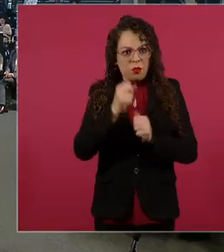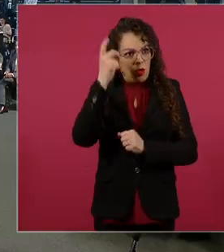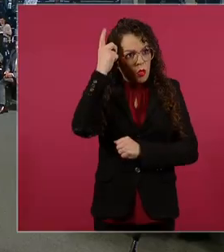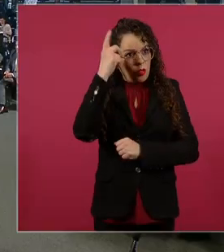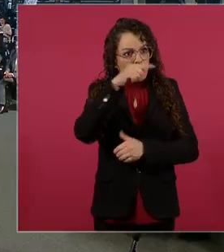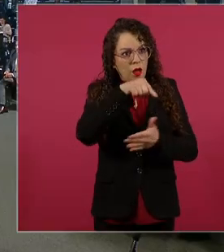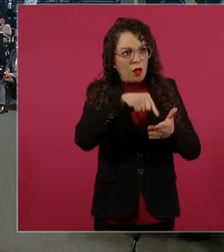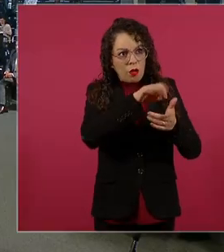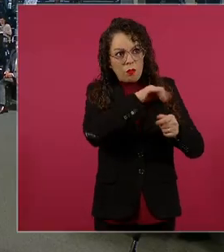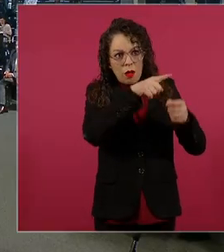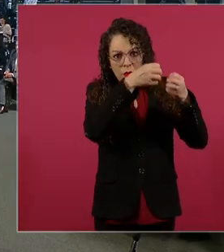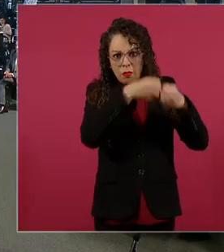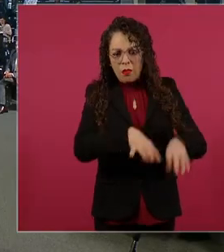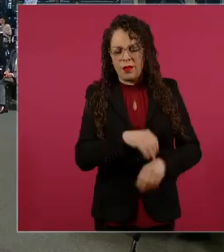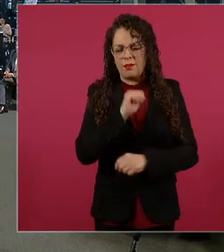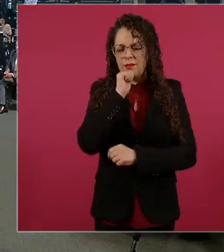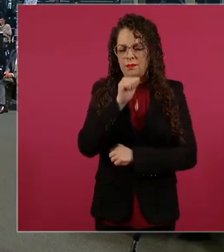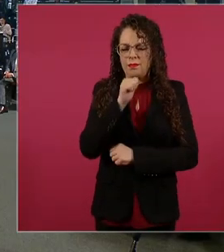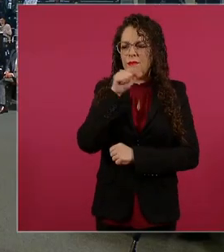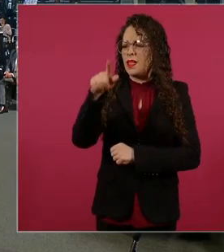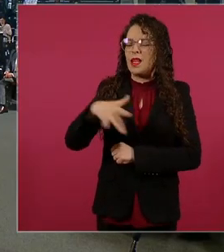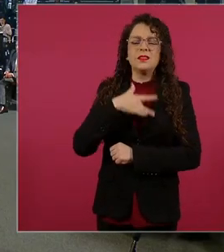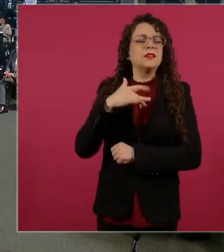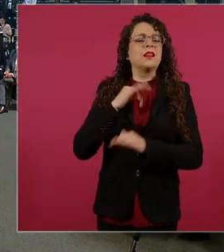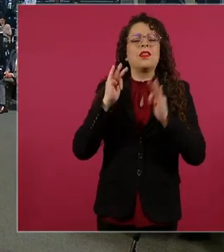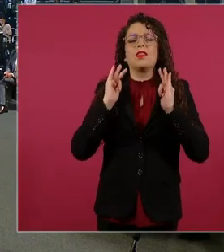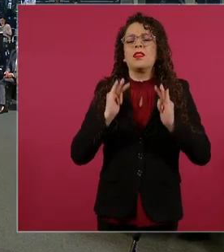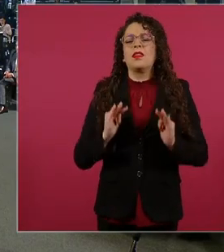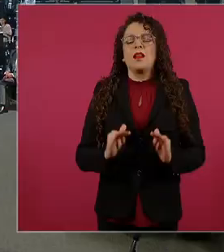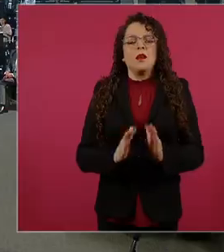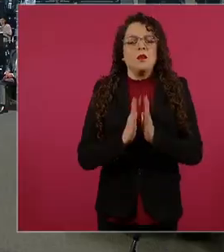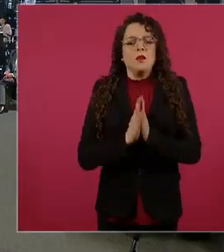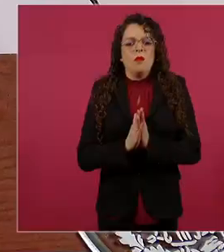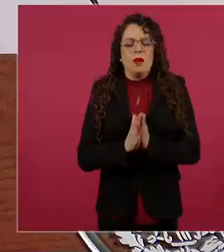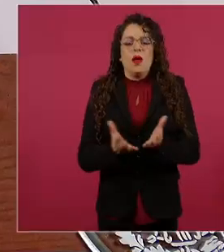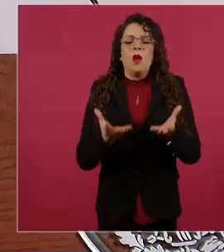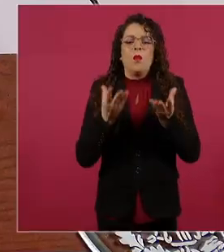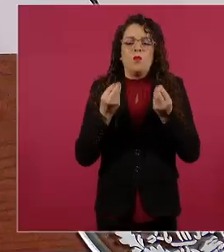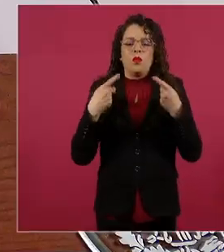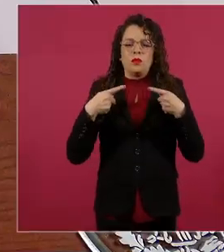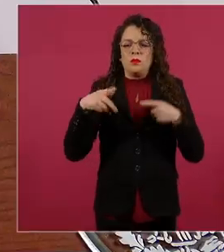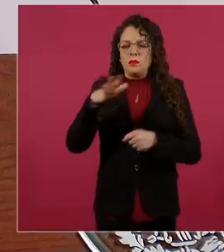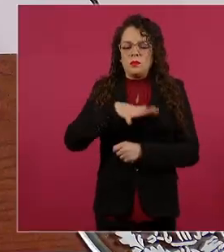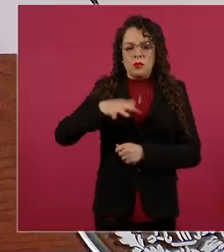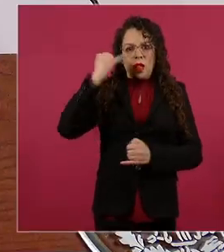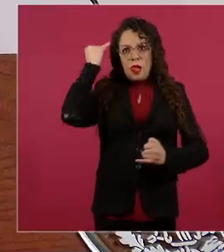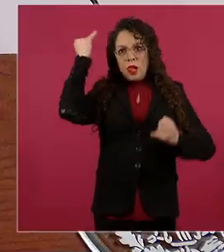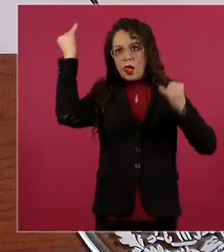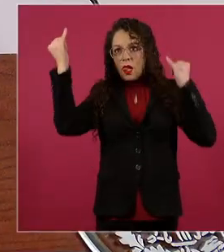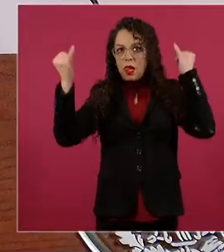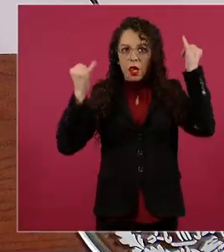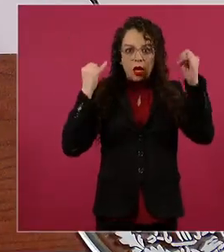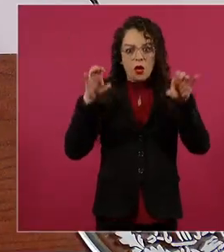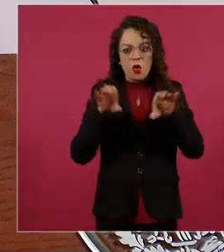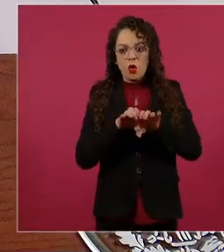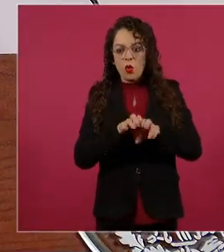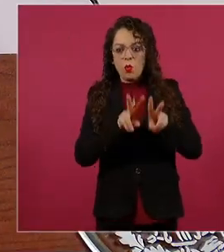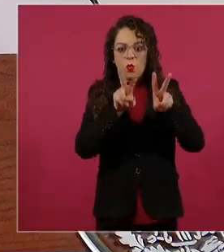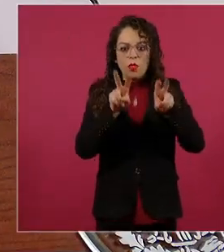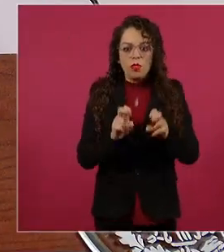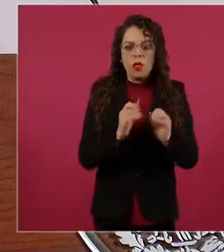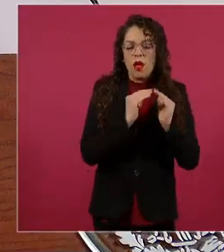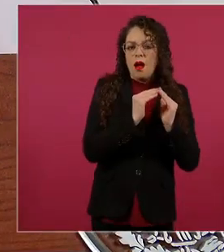absolutamente nada. Que estén tranquilos. Se especula mucho en el tema de vivienda, pues porque hay muchos